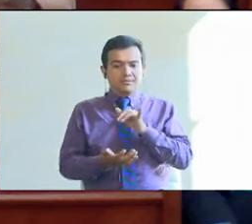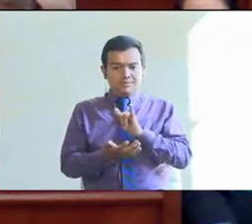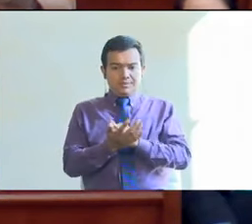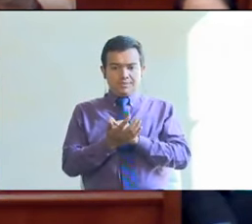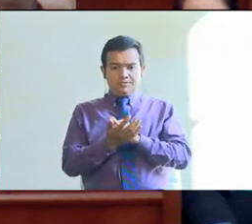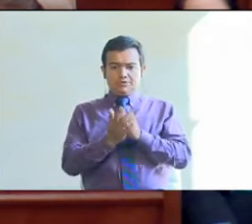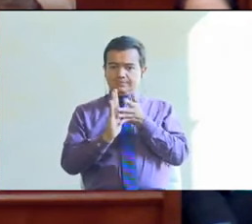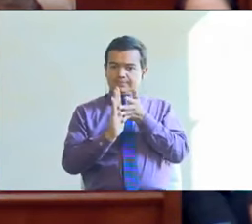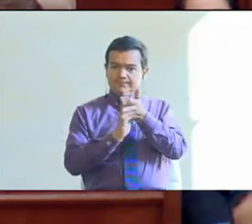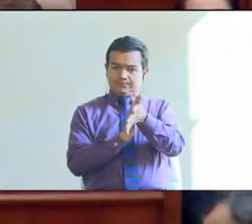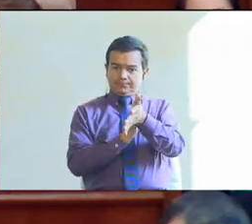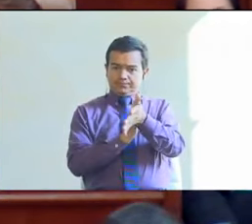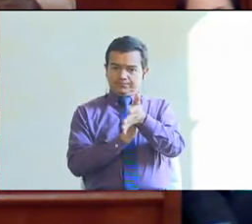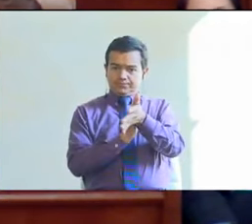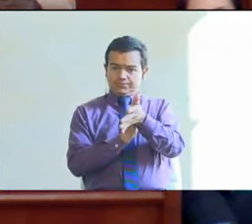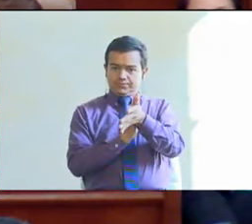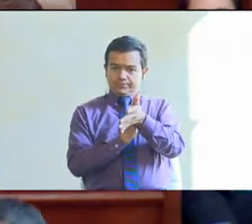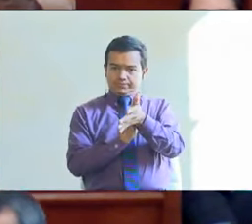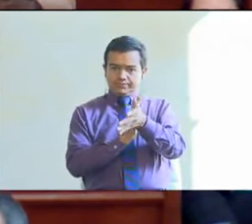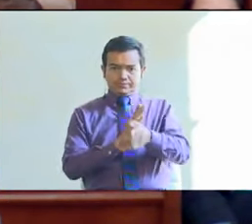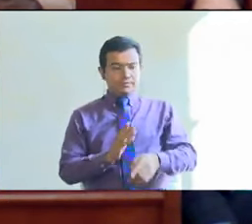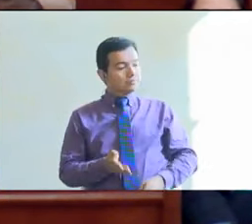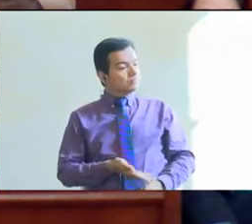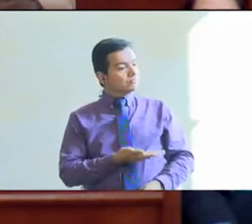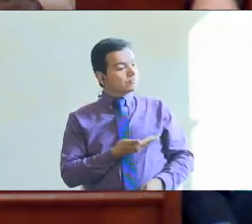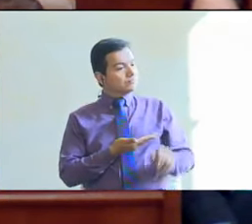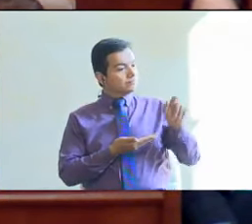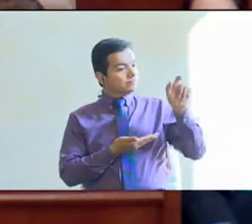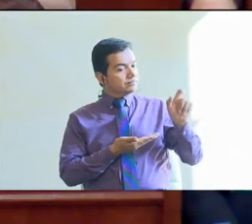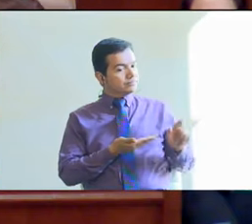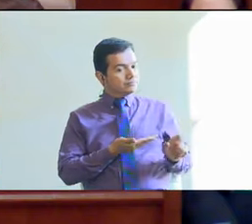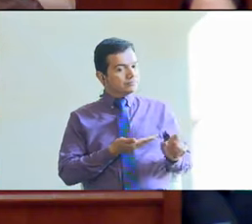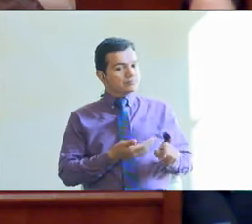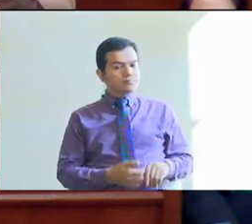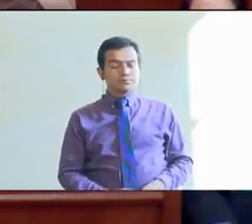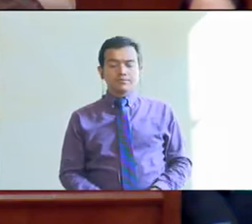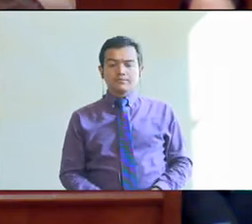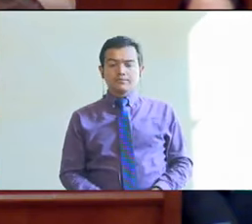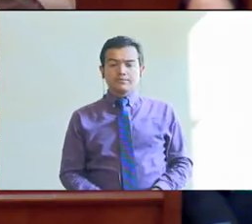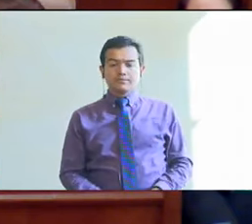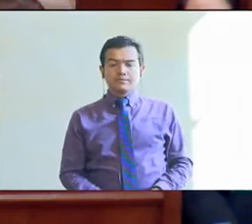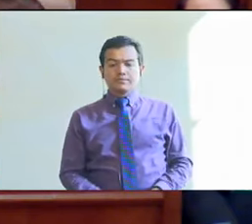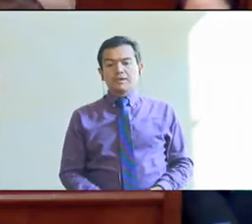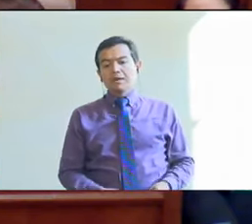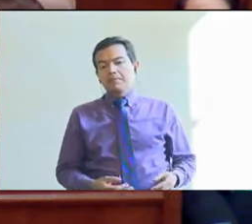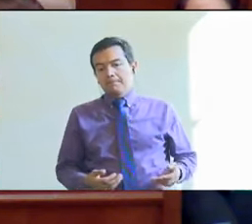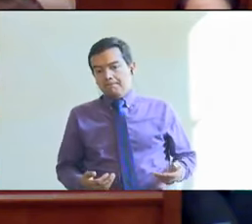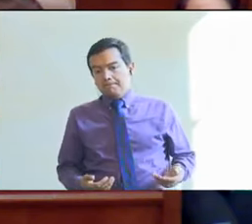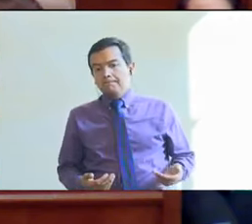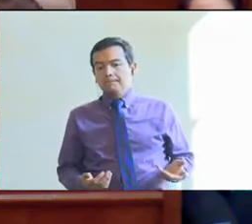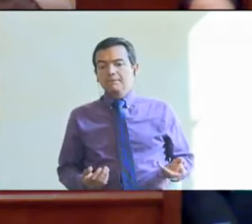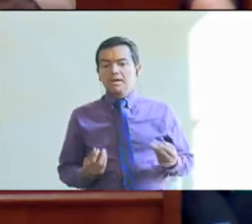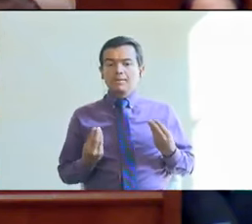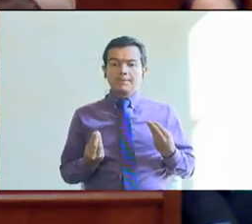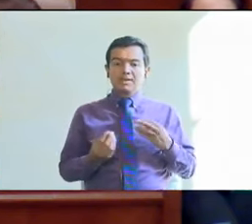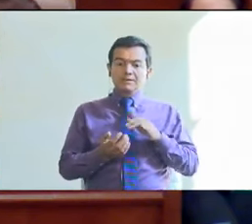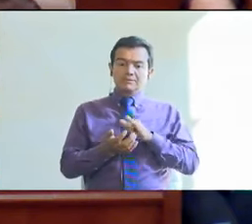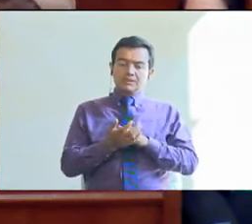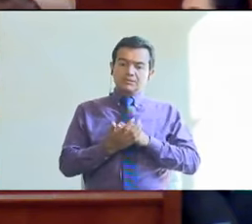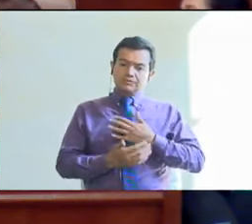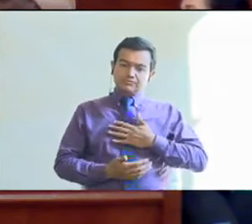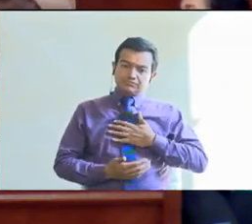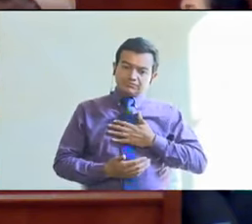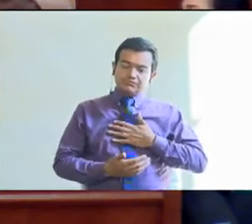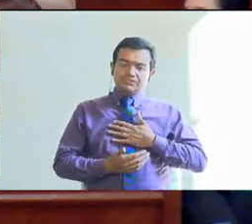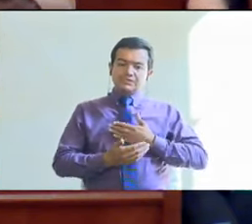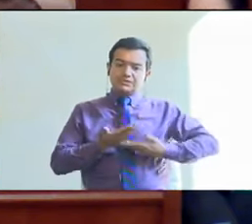siguiente vamos a escuchar en aras de la fraternidad y